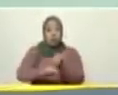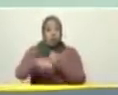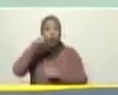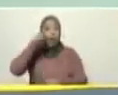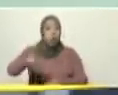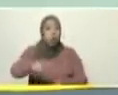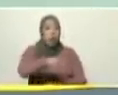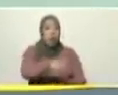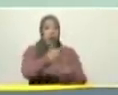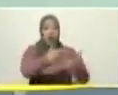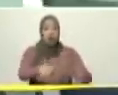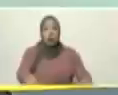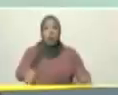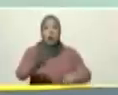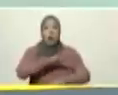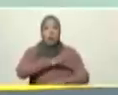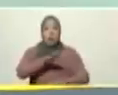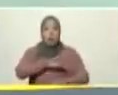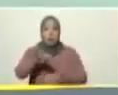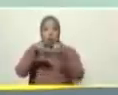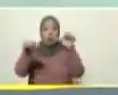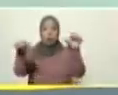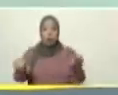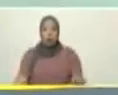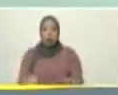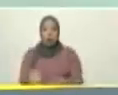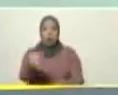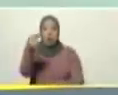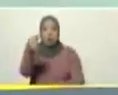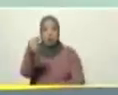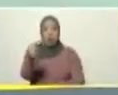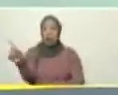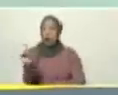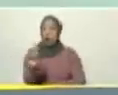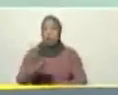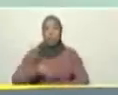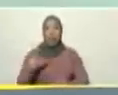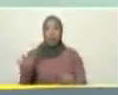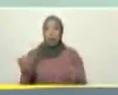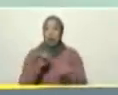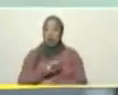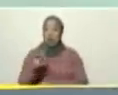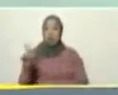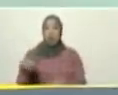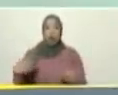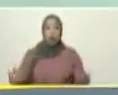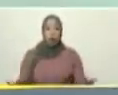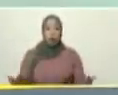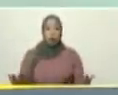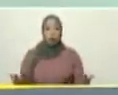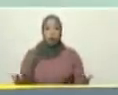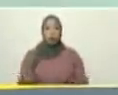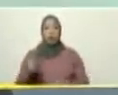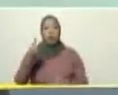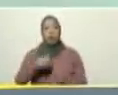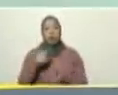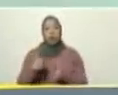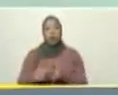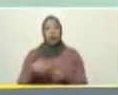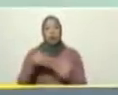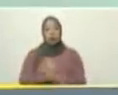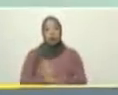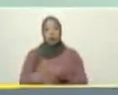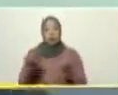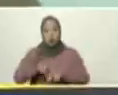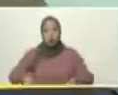financieros y de repente aprovechas para quitarles del sistema SWIFT. o plantees en la globalización una serie de